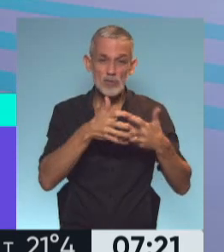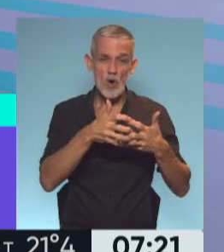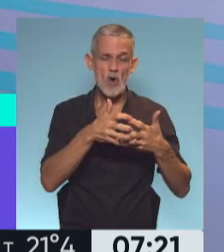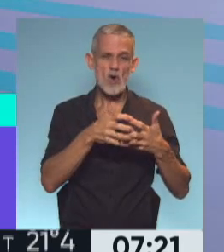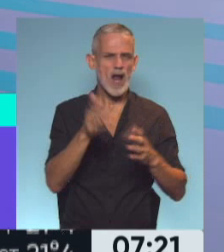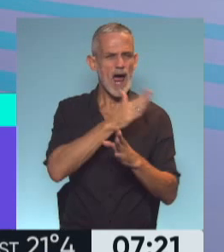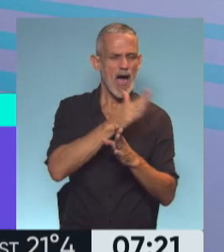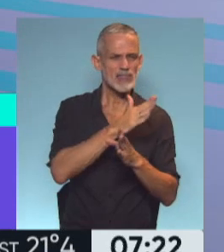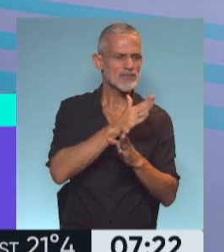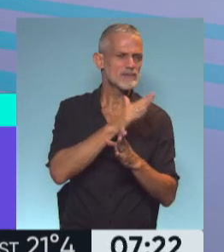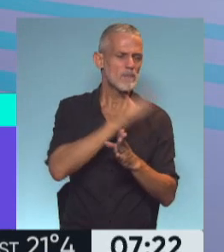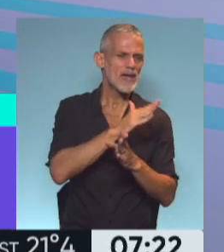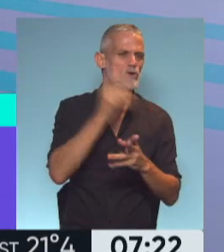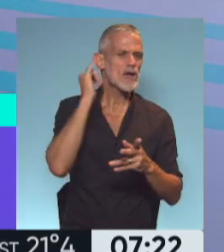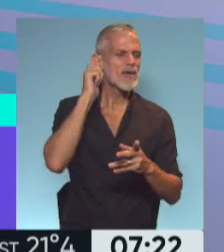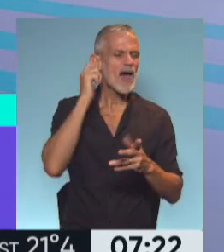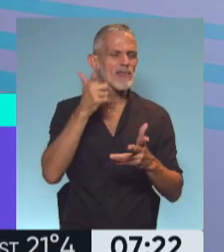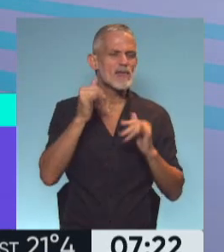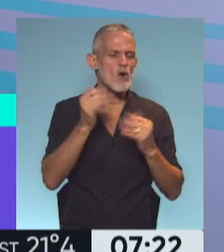que se veía el año pasado?